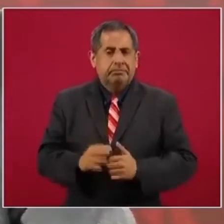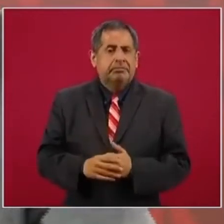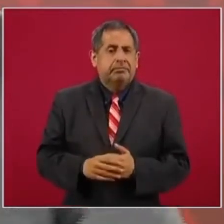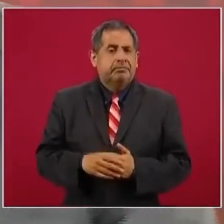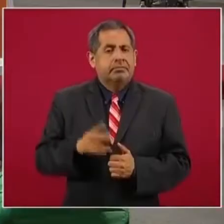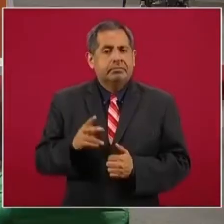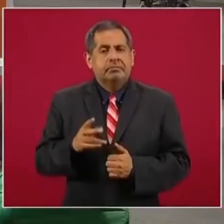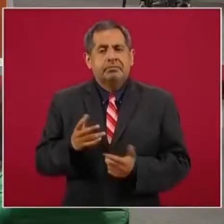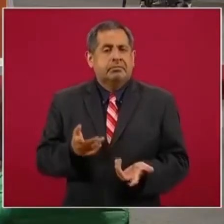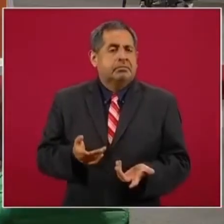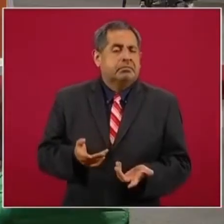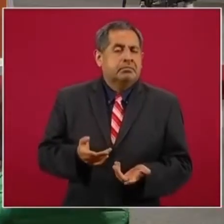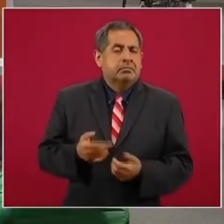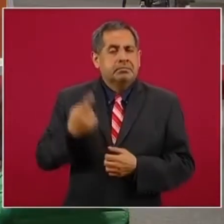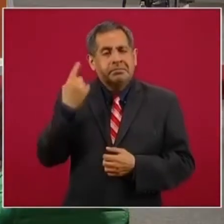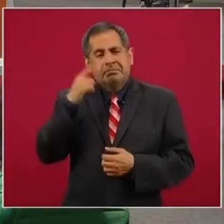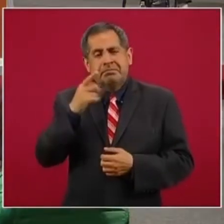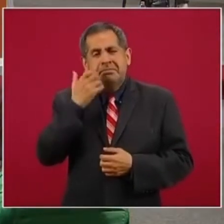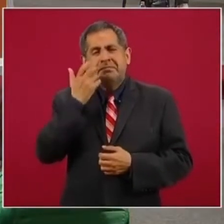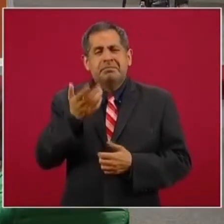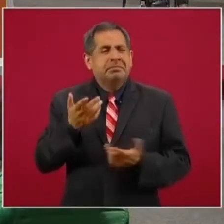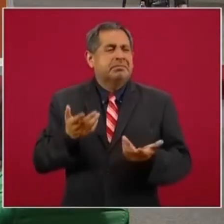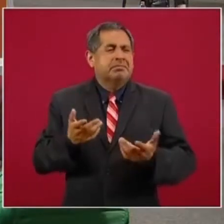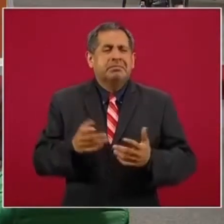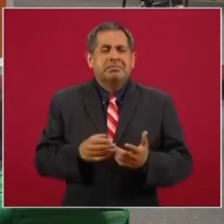¿Para qué lo quiero